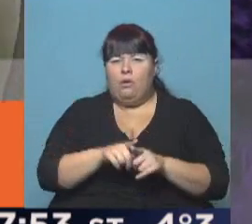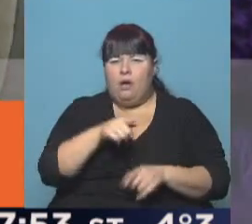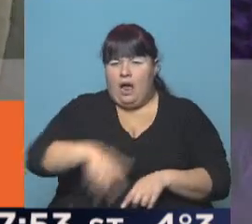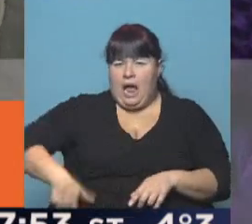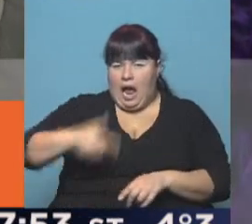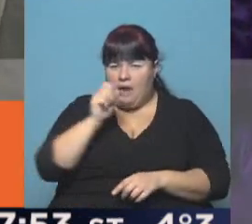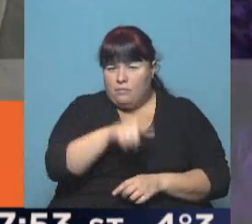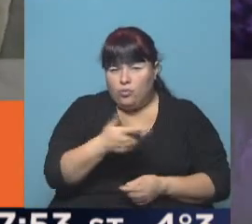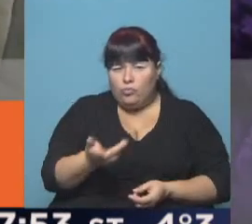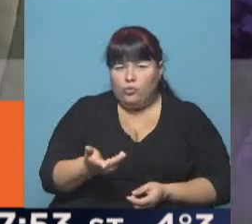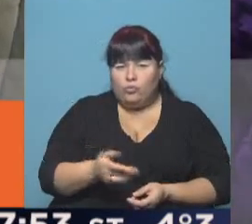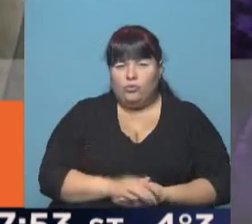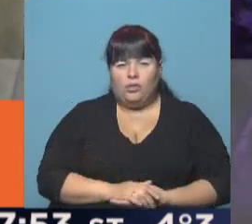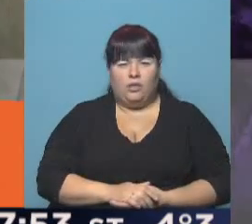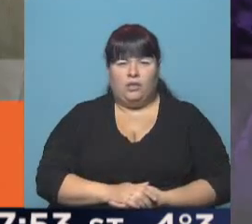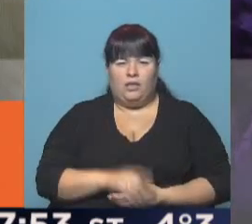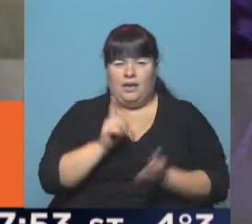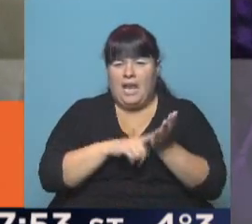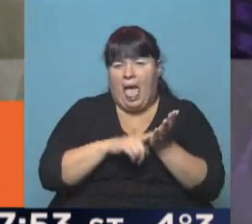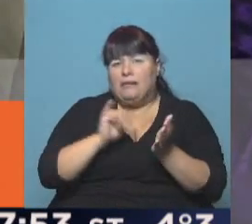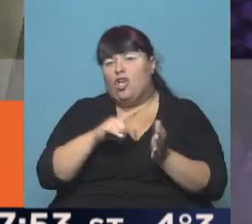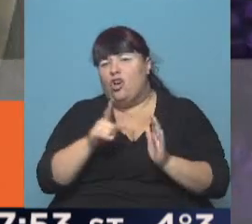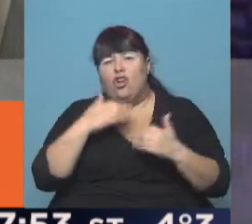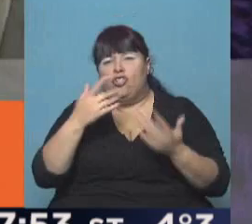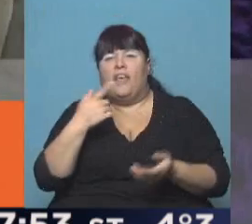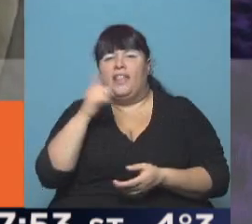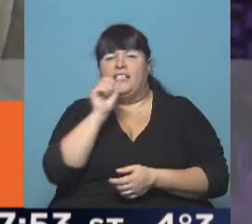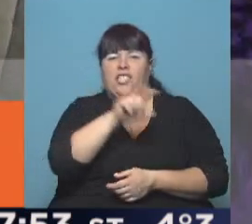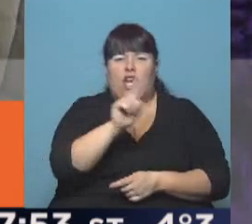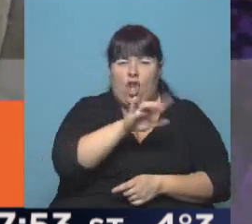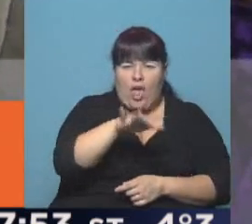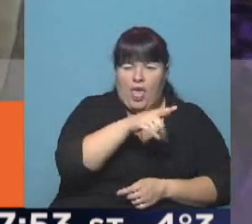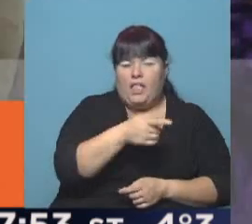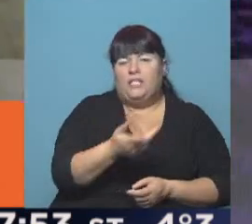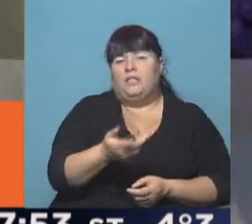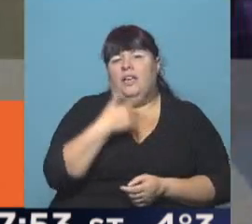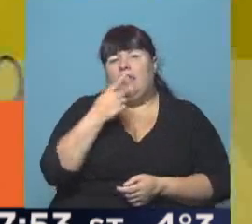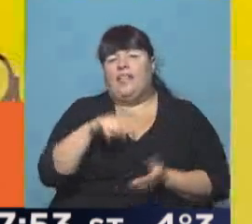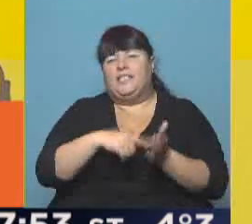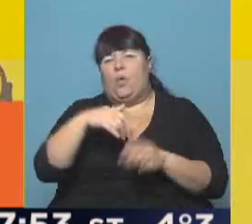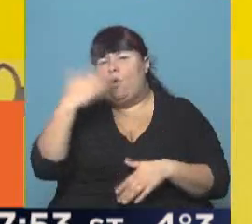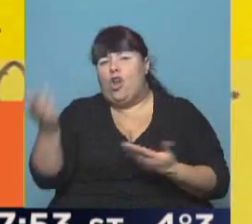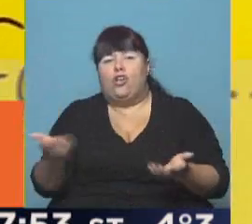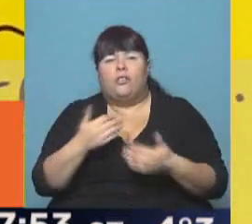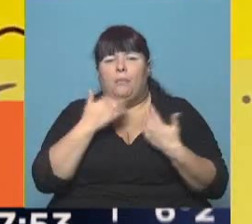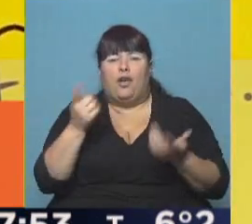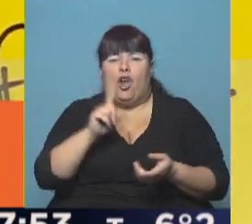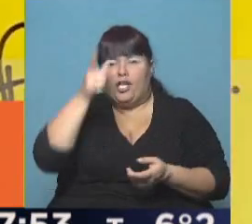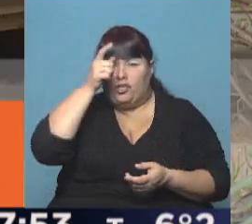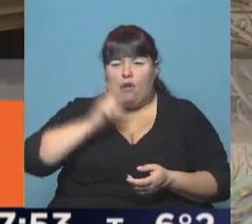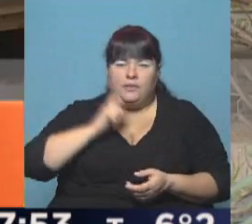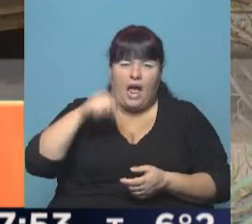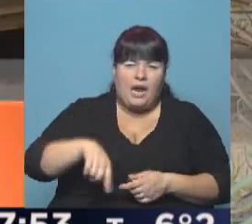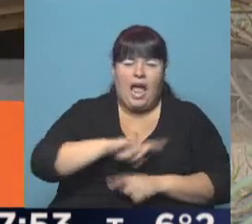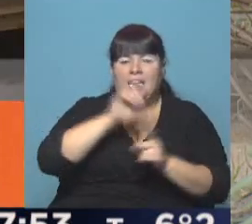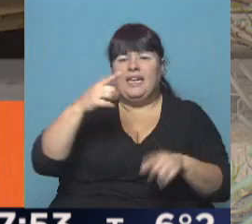con su arma, de reglamentaria, no reglamentaria, encima dicen que no es de ahí, que es bonaerense, pero no es de la comisaría de acá,